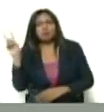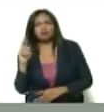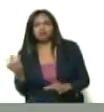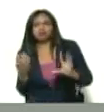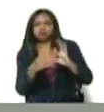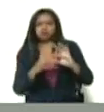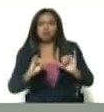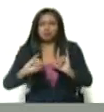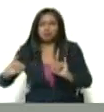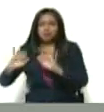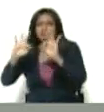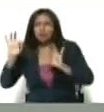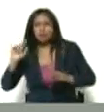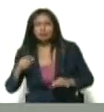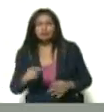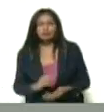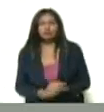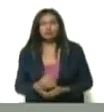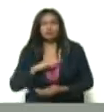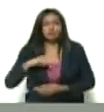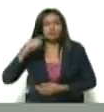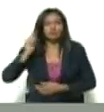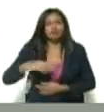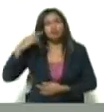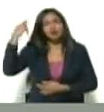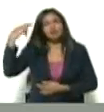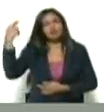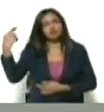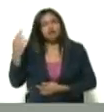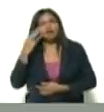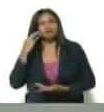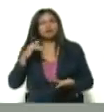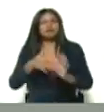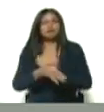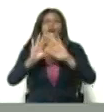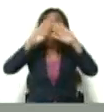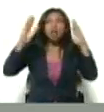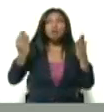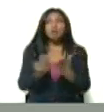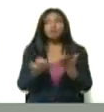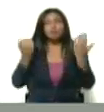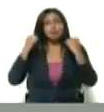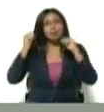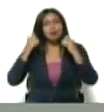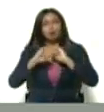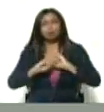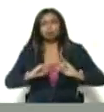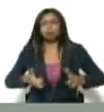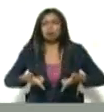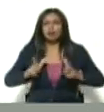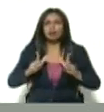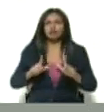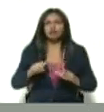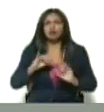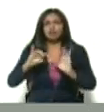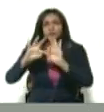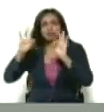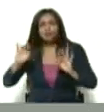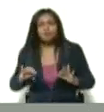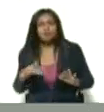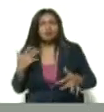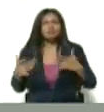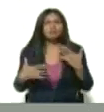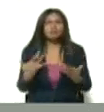Y creo que hay que hacer una reflexión, presidente, sobre si el mundo está preparado o no para estos tipos de actos